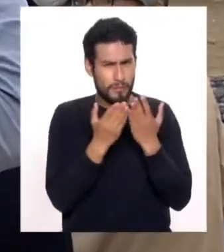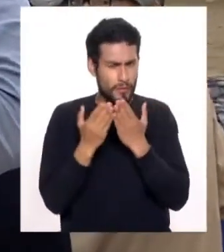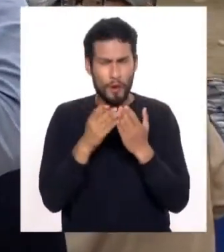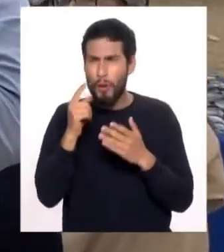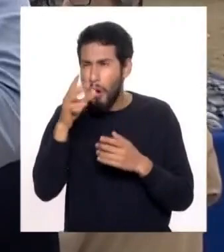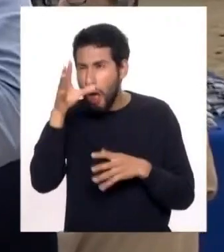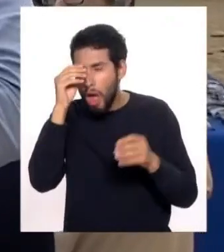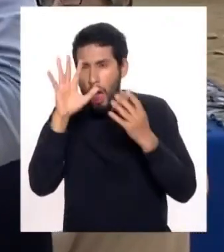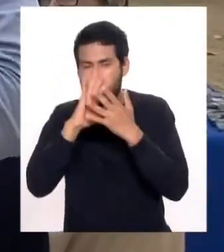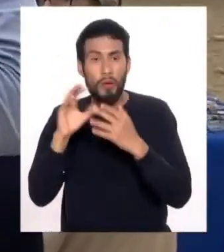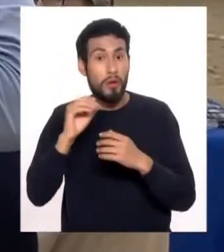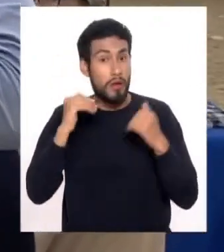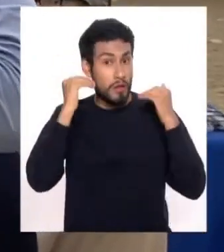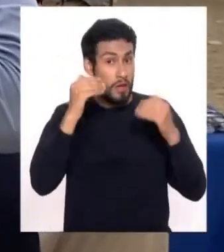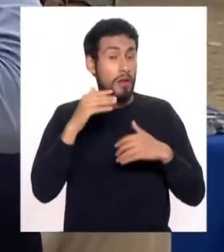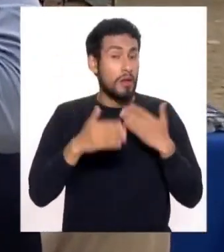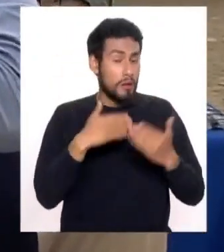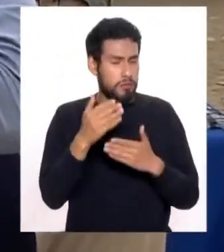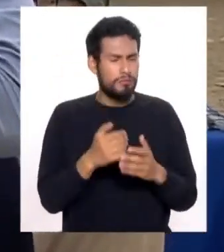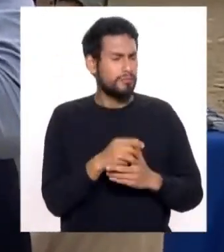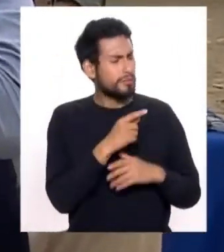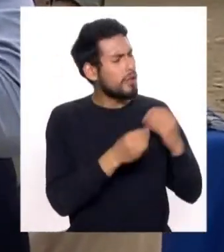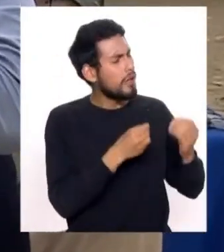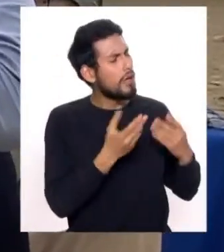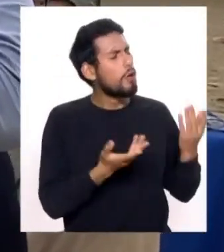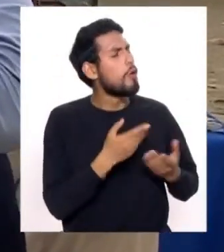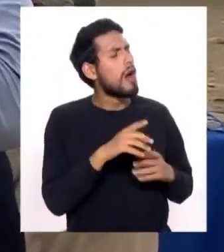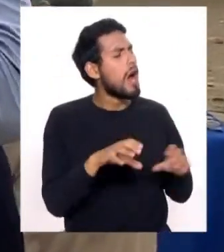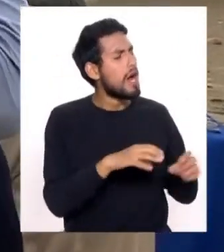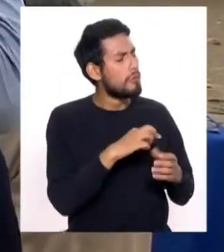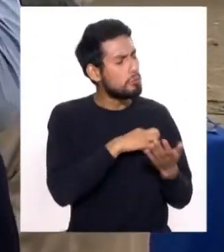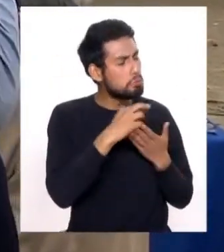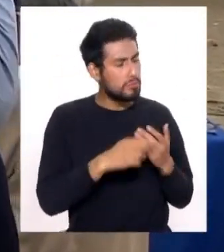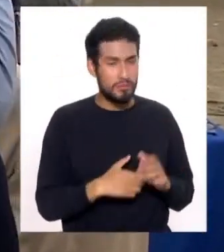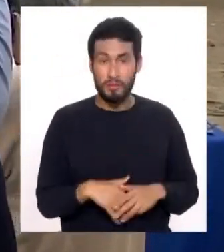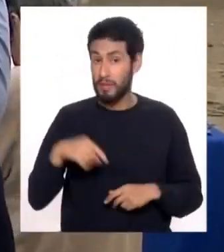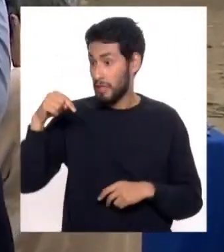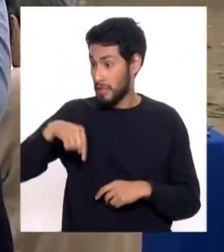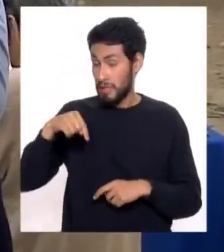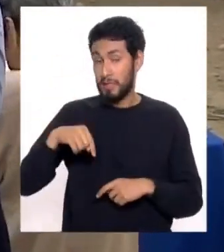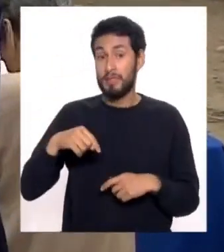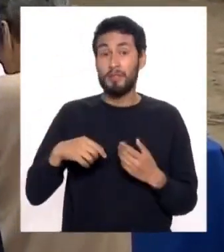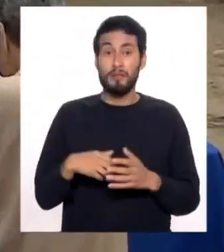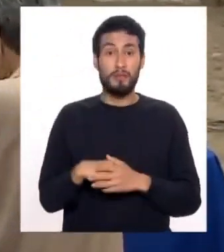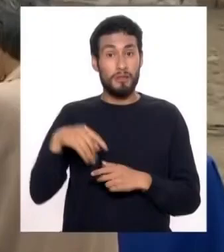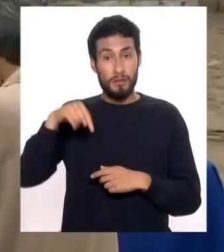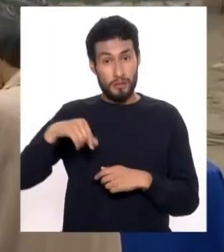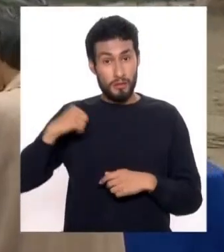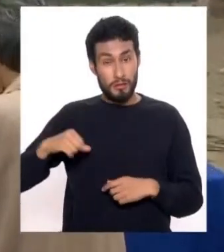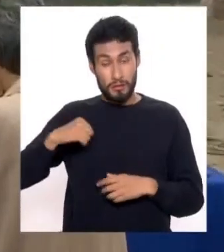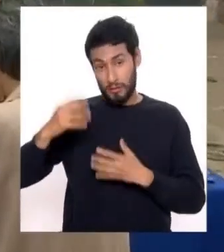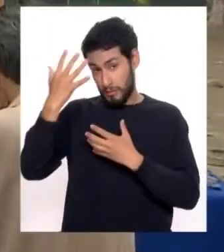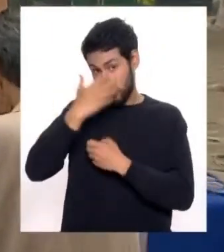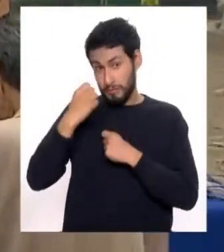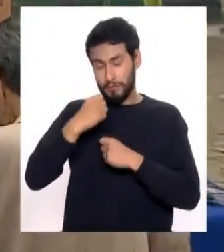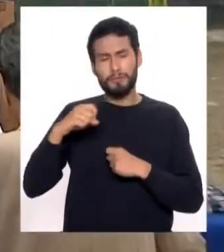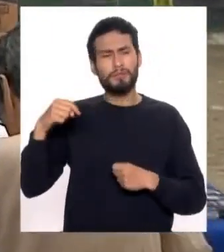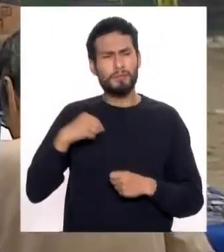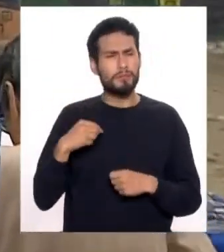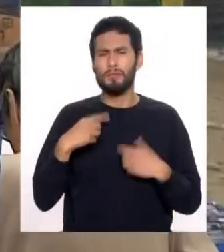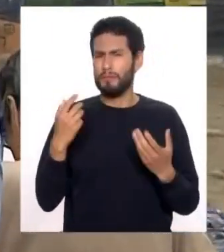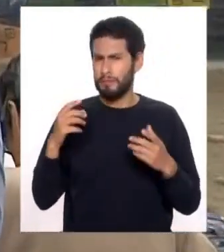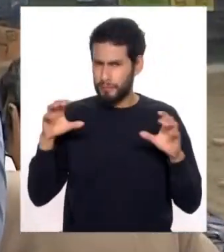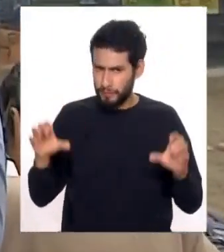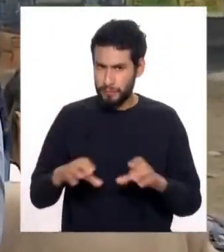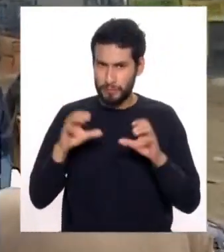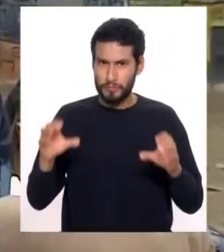pronto, pero también de los adultos en su día a día. Cuénteme cómo están desarrollando estas campañas, doctor. Bueno, nosotros actualmente, desde la Municipalidad de San Martín de Porres, estamos haciendo una serie